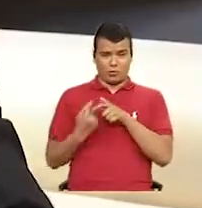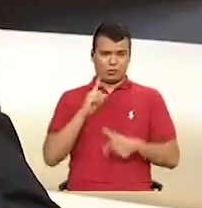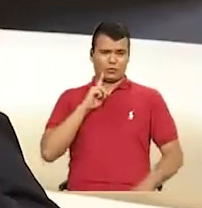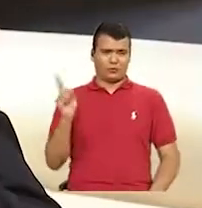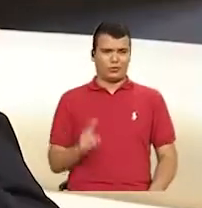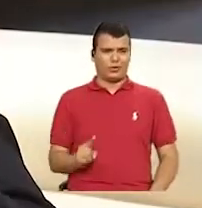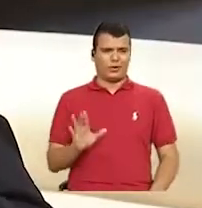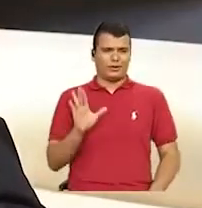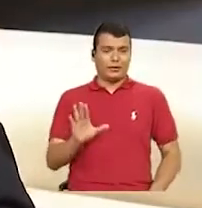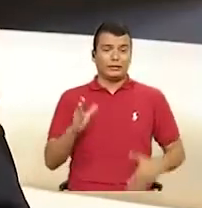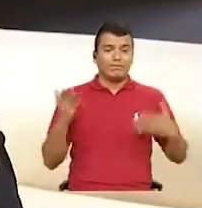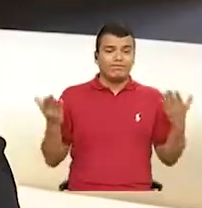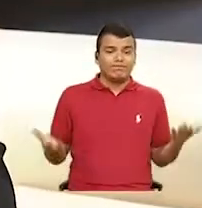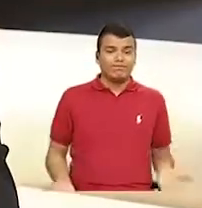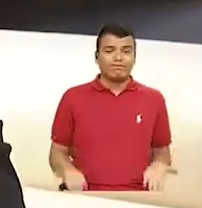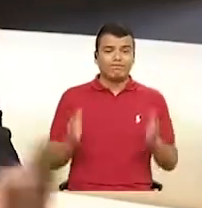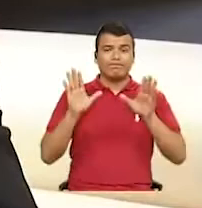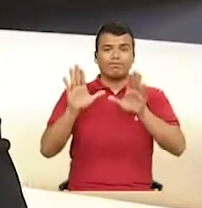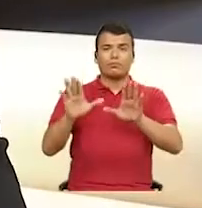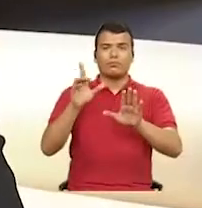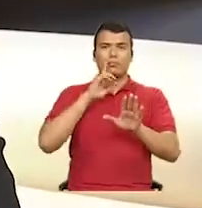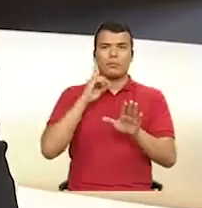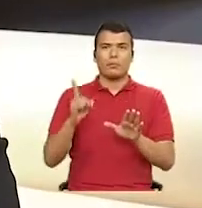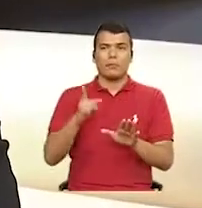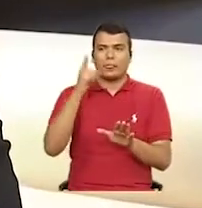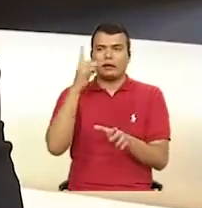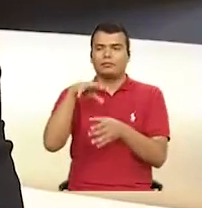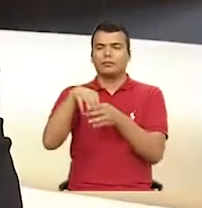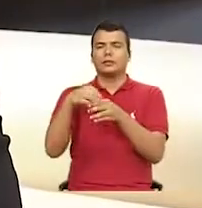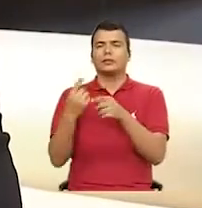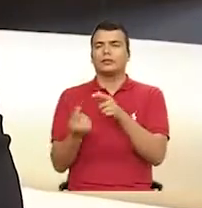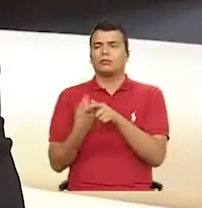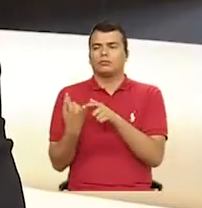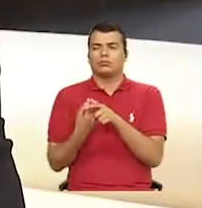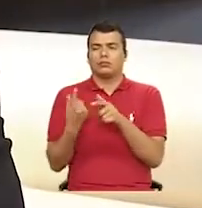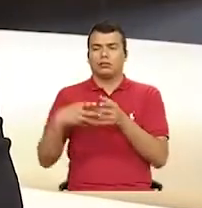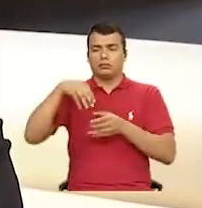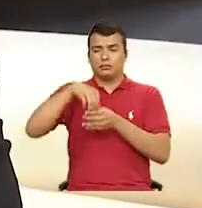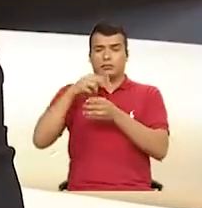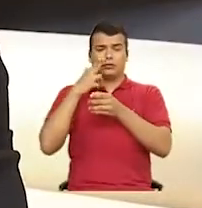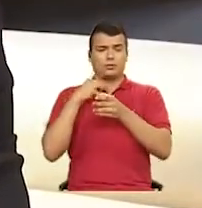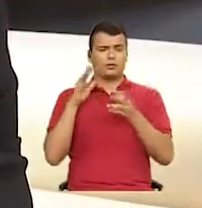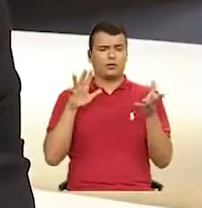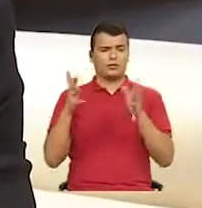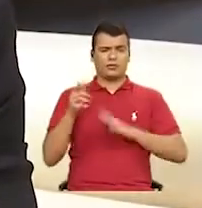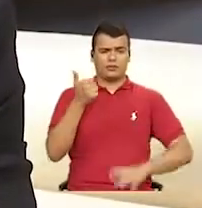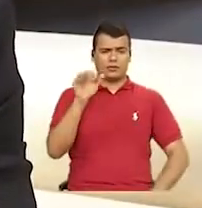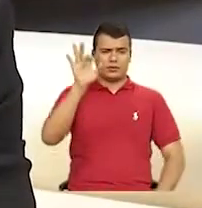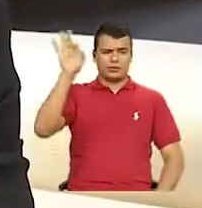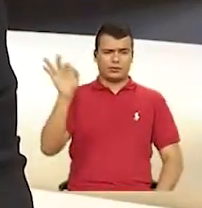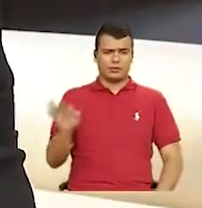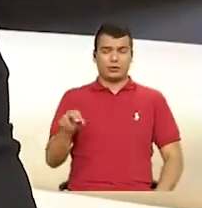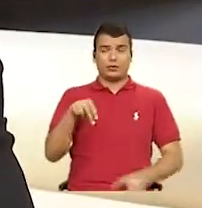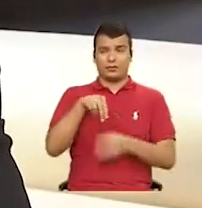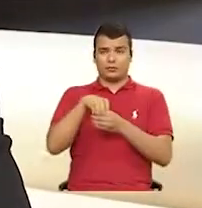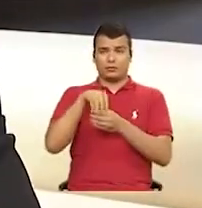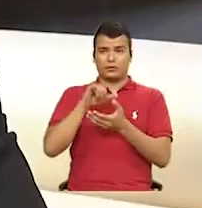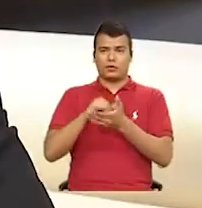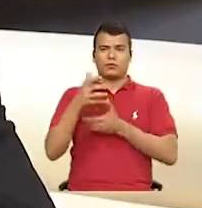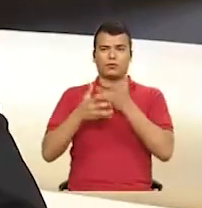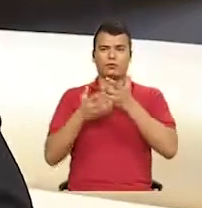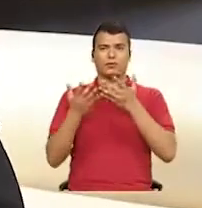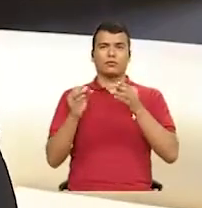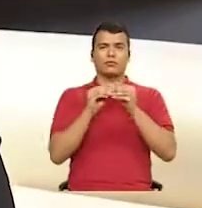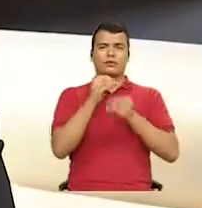un jugo. Cuando tenemos una bebida azucarada, tenemos allí básicamente un 10% del néctar de la fruta, el resto